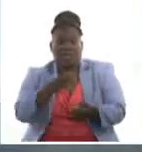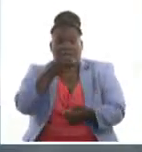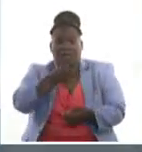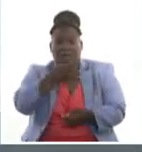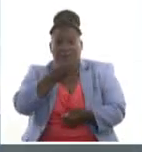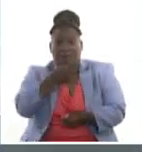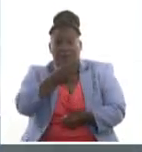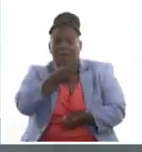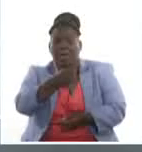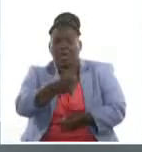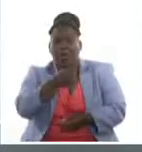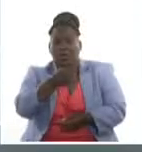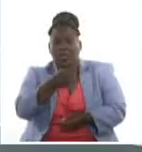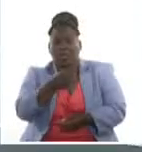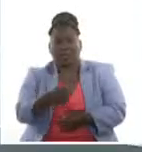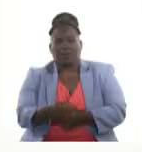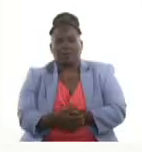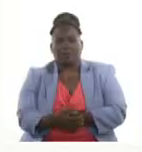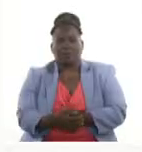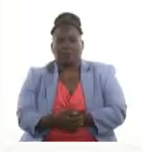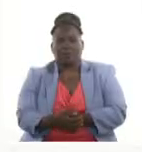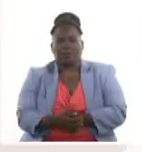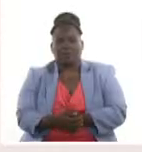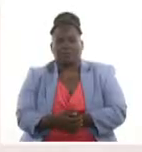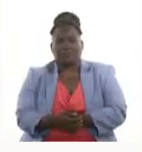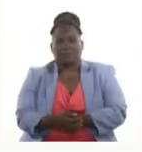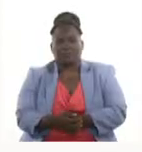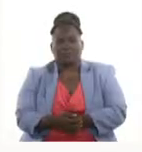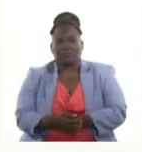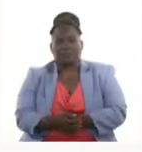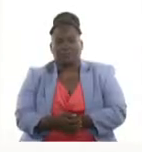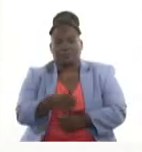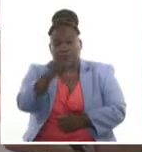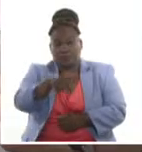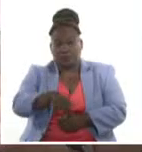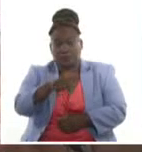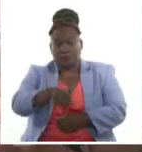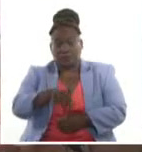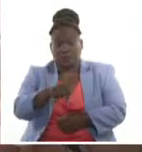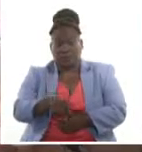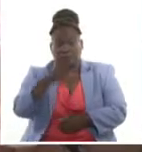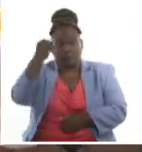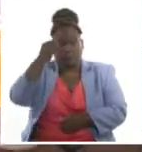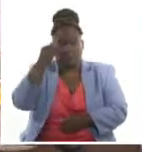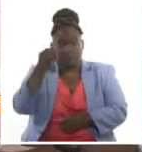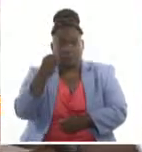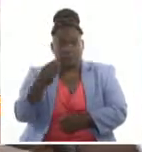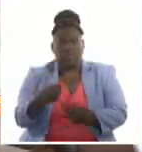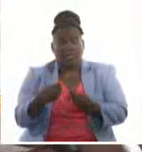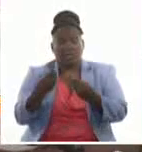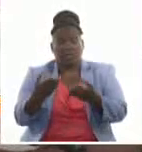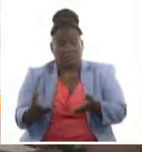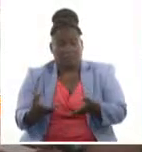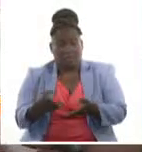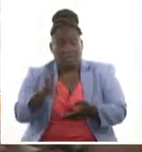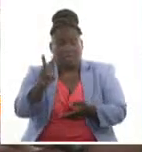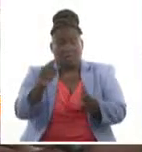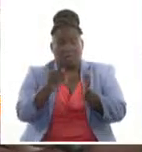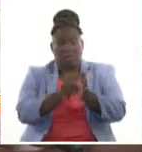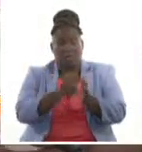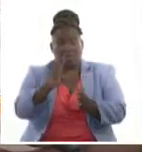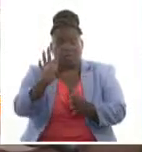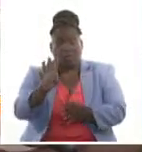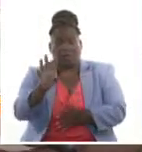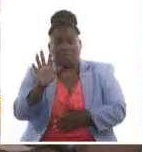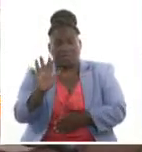al periodista Bernardo Espinosa. Para el día de hoy estamos estimando una disponibilidad de 2045 con